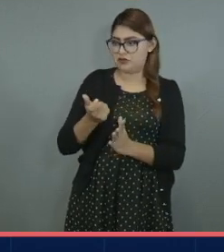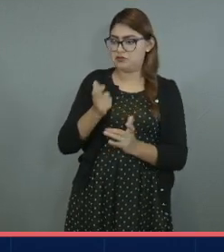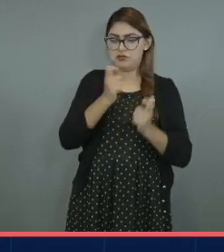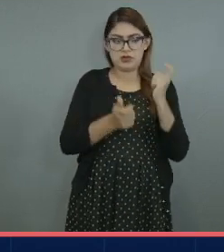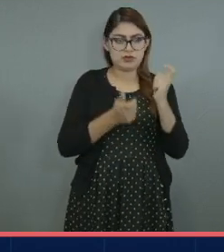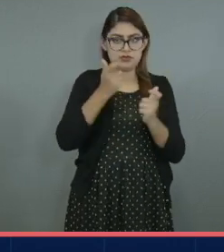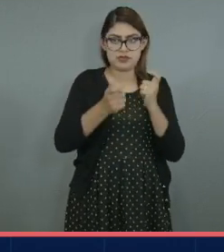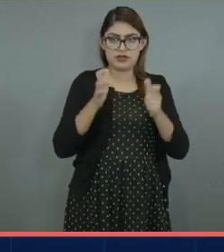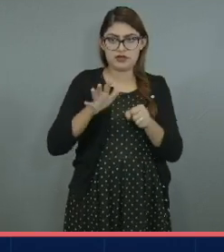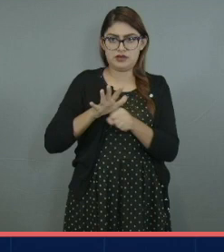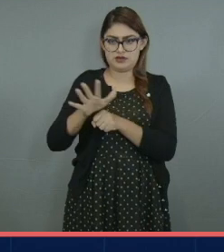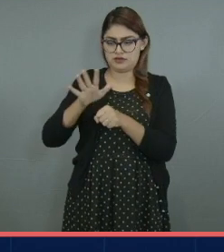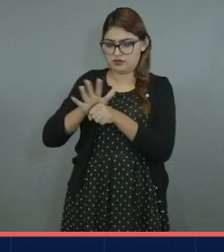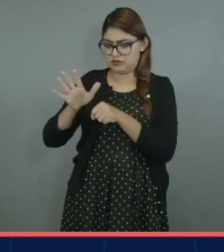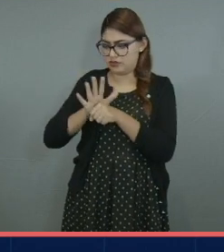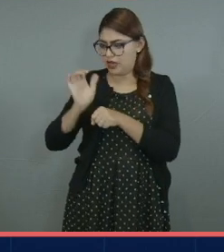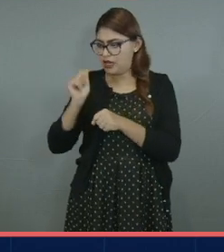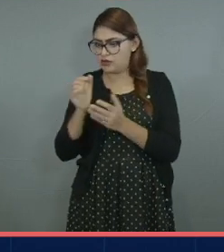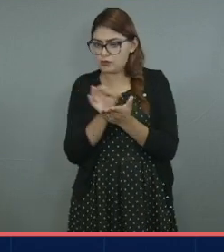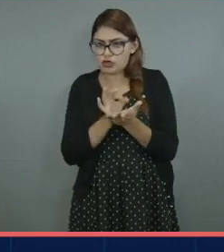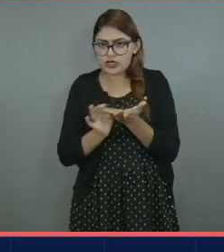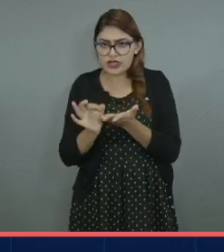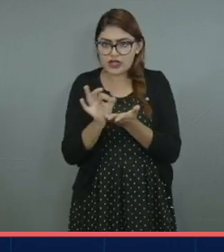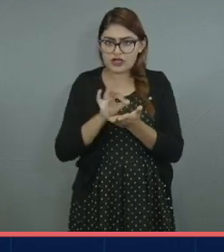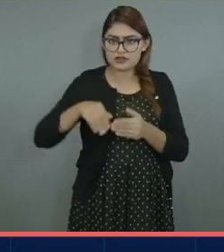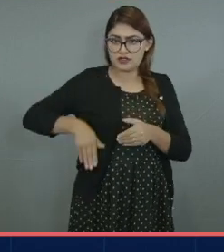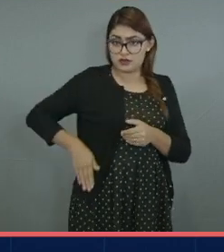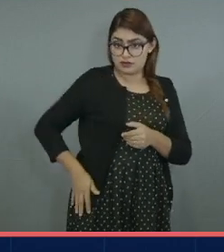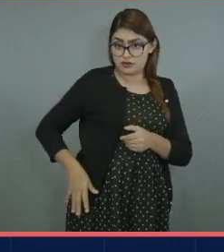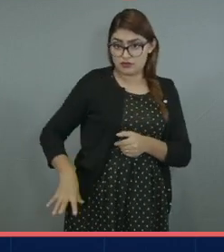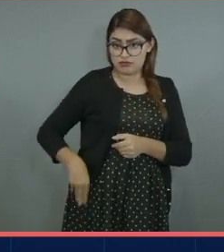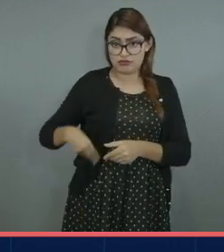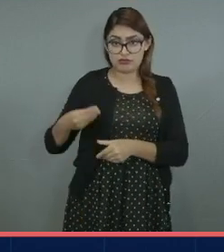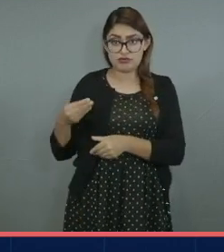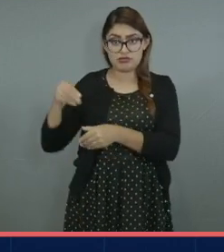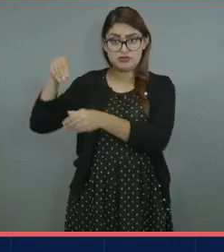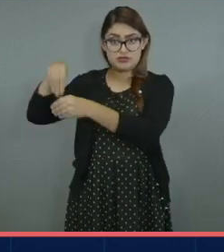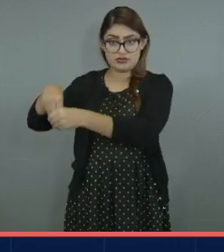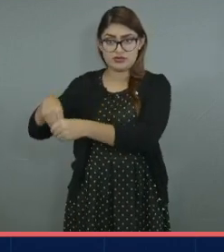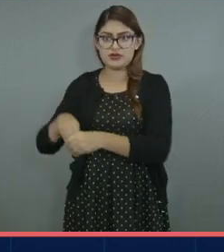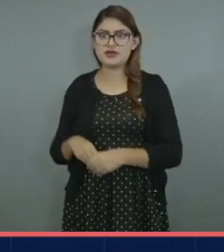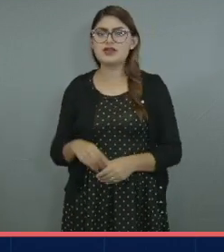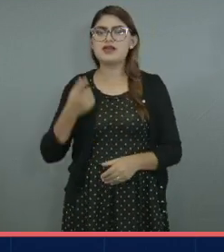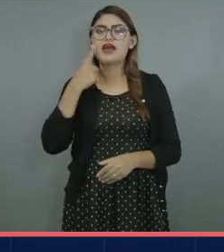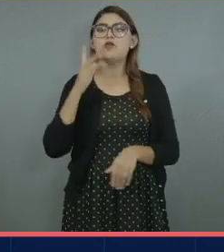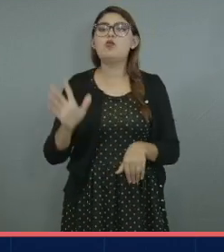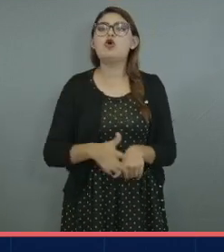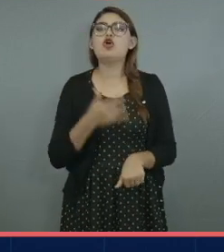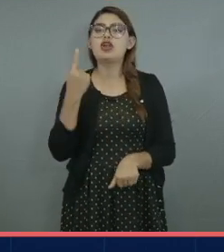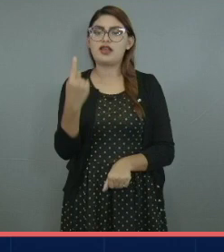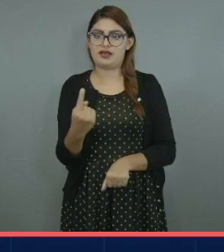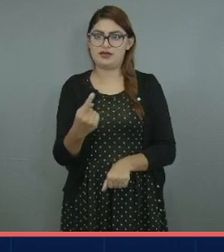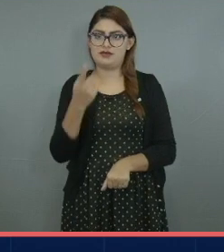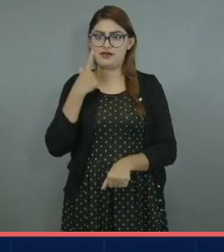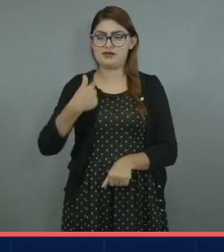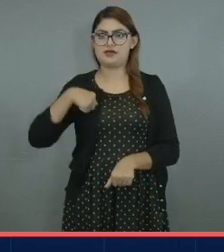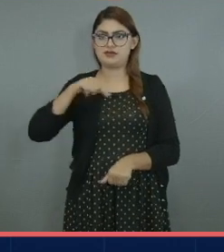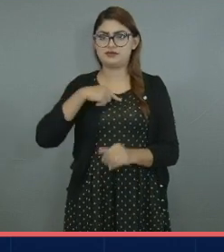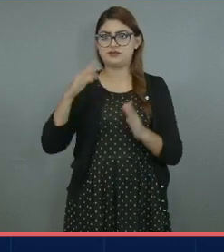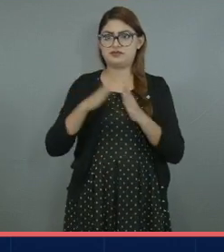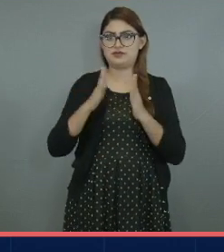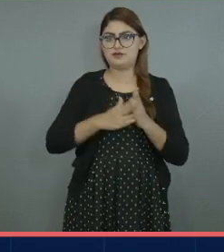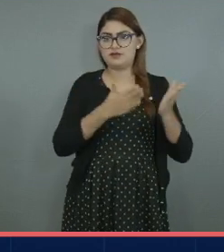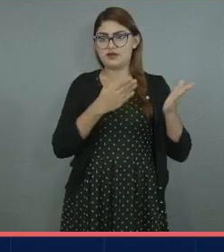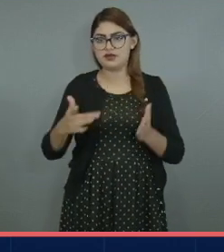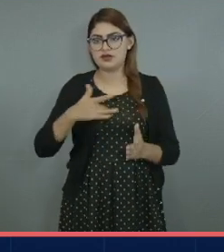¿Estoy loco? No, no estoy loco. Fíjate bien. Llegamos a casa y lo primero que hacemos es, se acabó